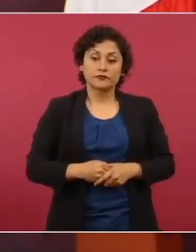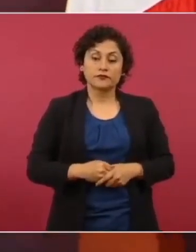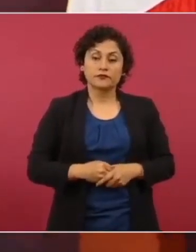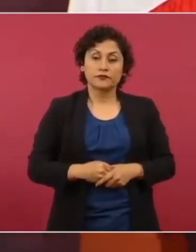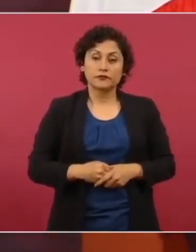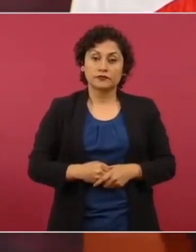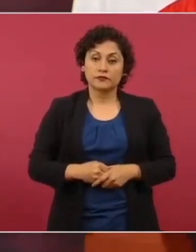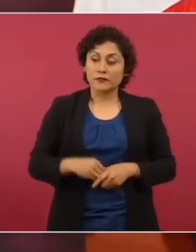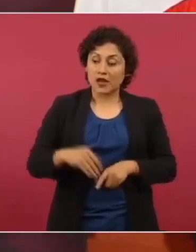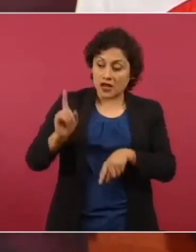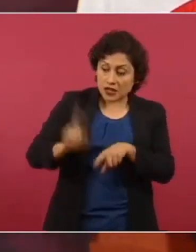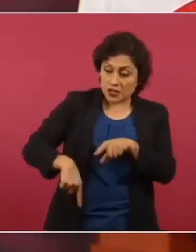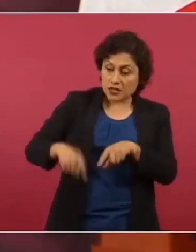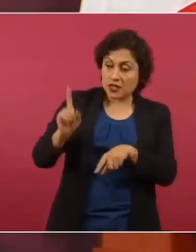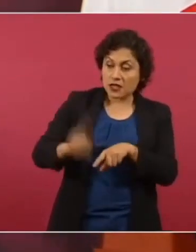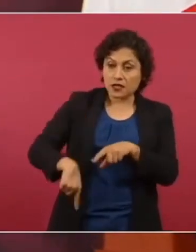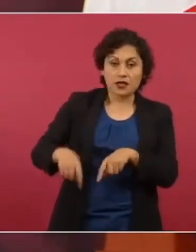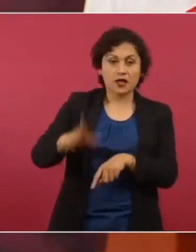destituirlo y menos